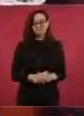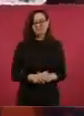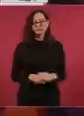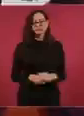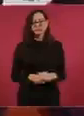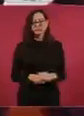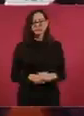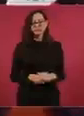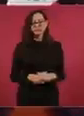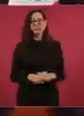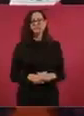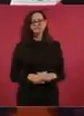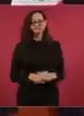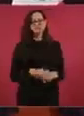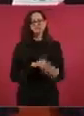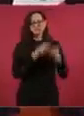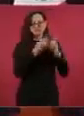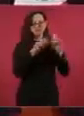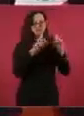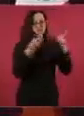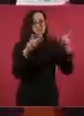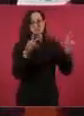hicieron un país muy próspero.